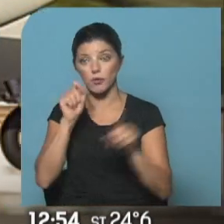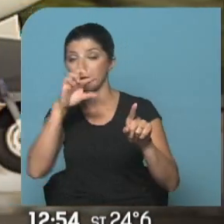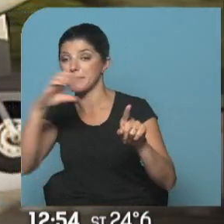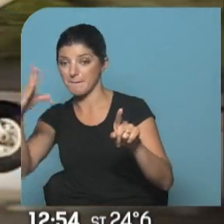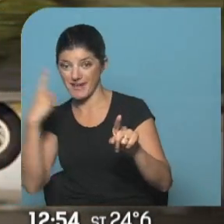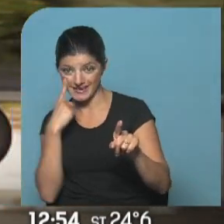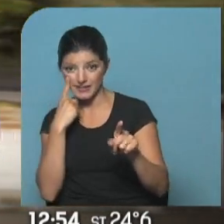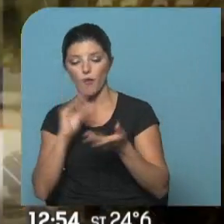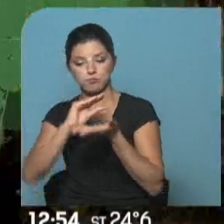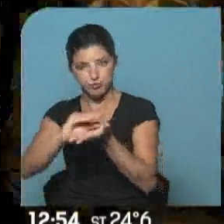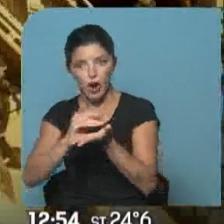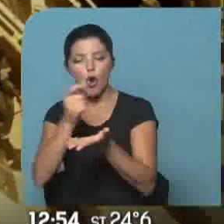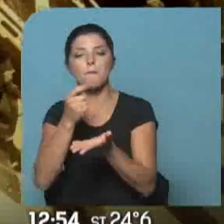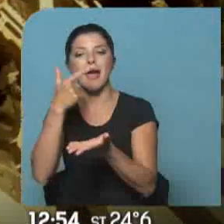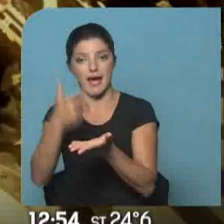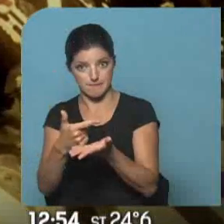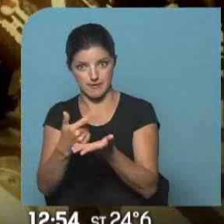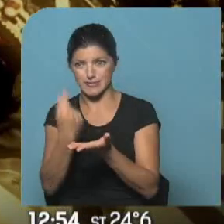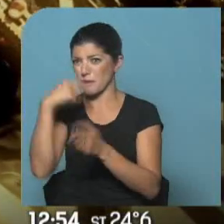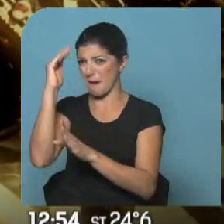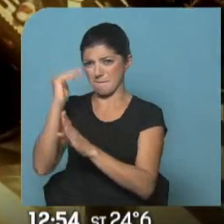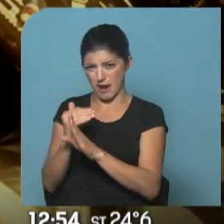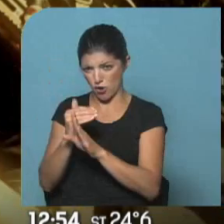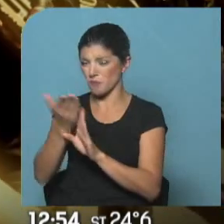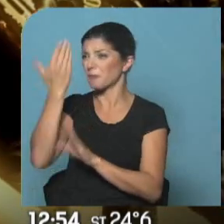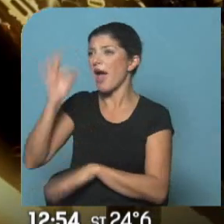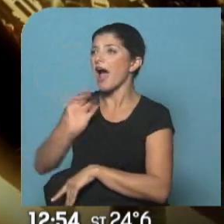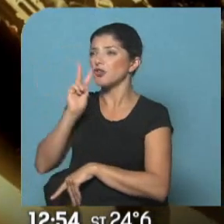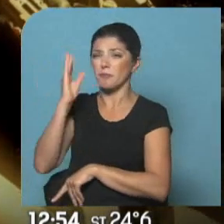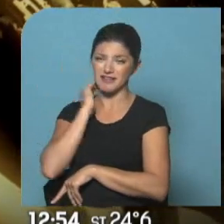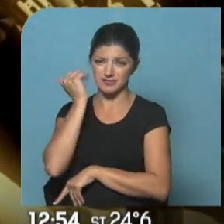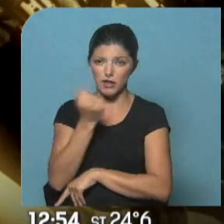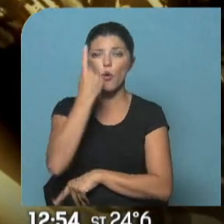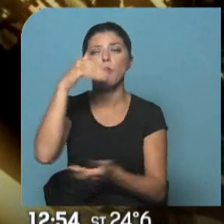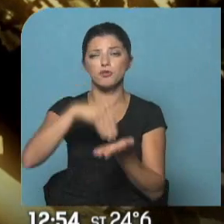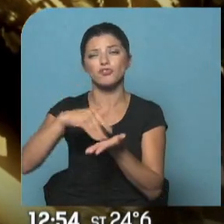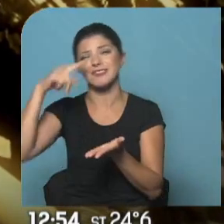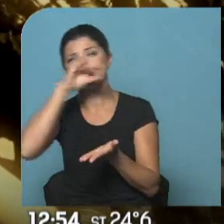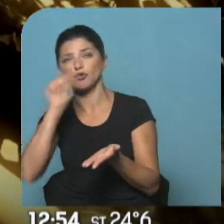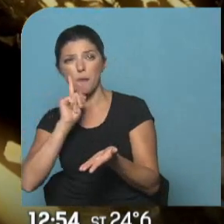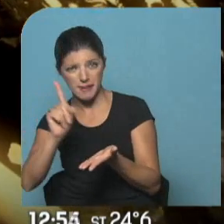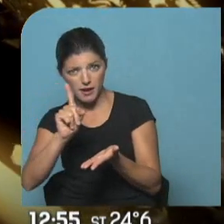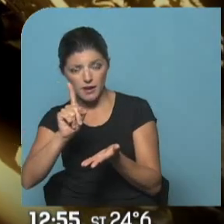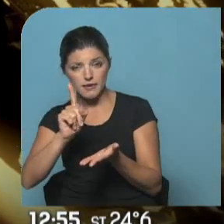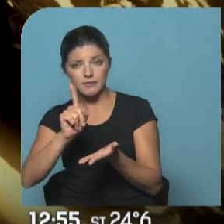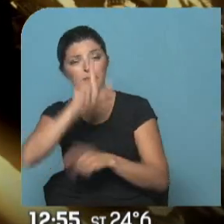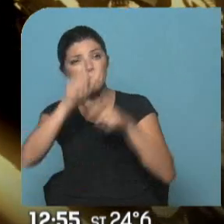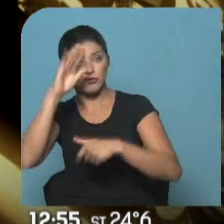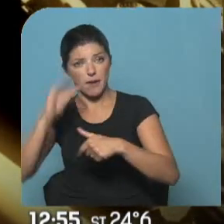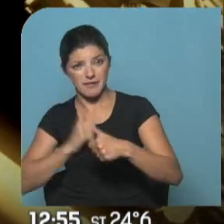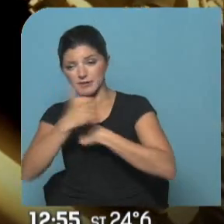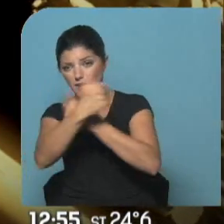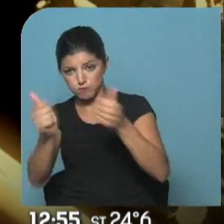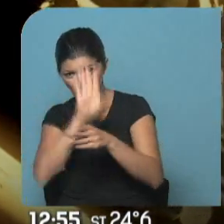a escala global. En 2016, eran pocos más de 1.700.000 los efectivos militares que conformaban las